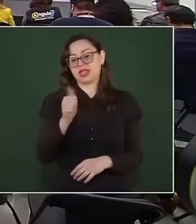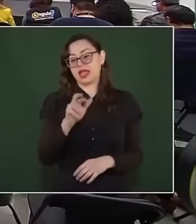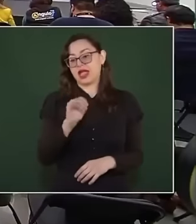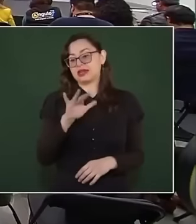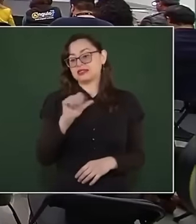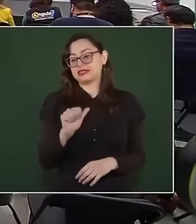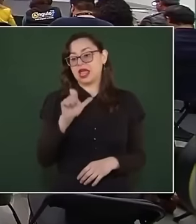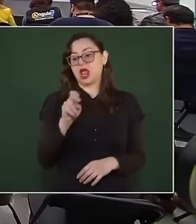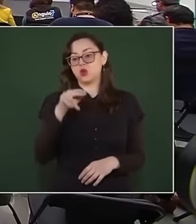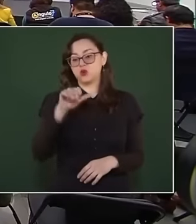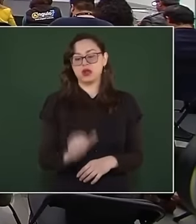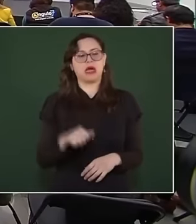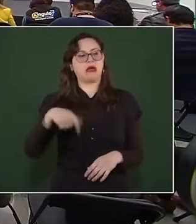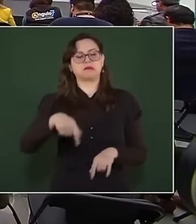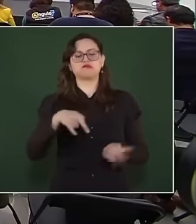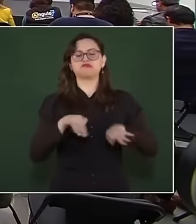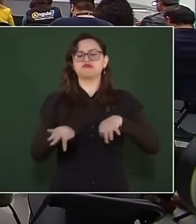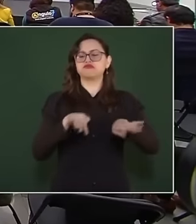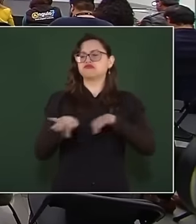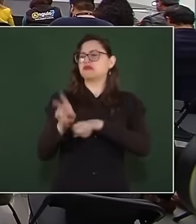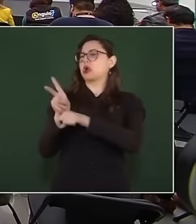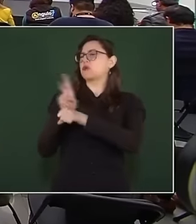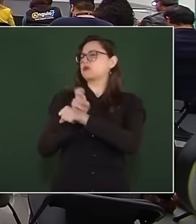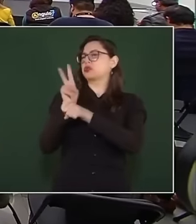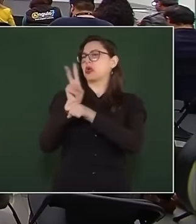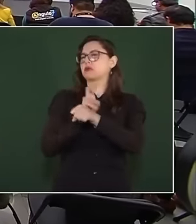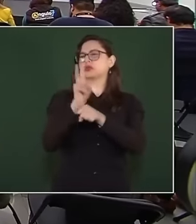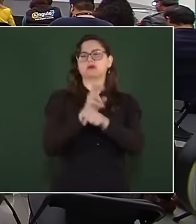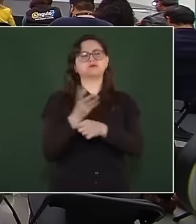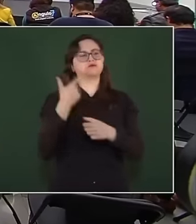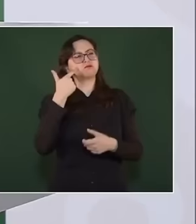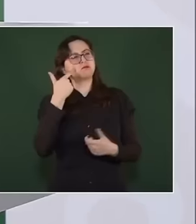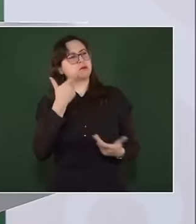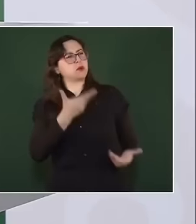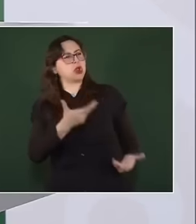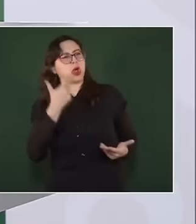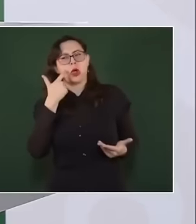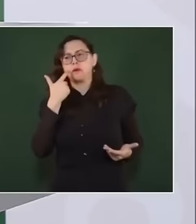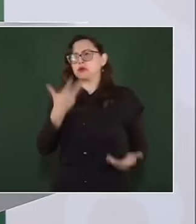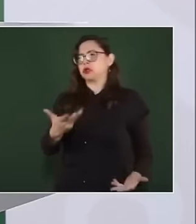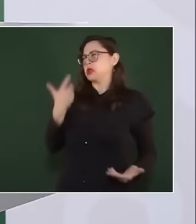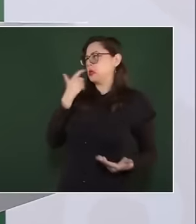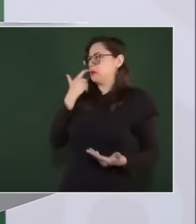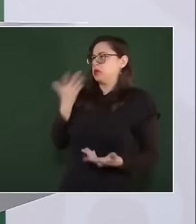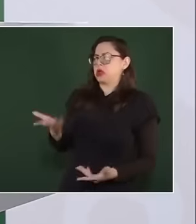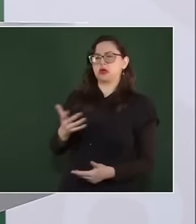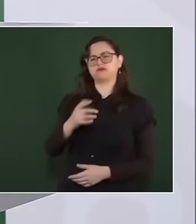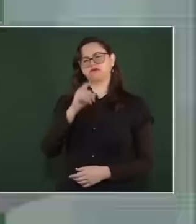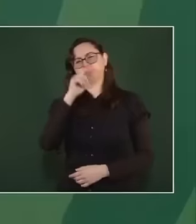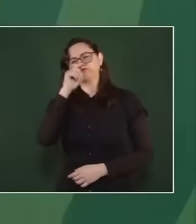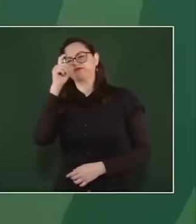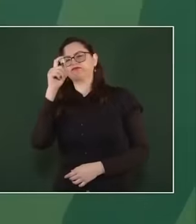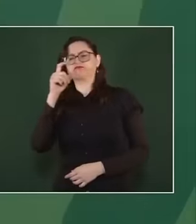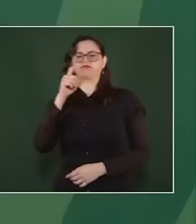a personajes de la vida pública política para demostrar la supuesta fuerza de inteligencia Y el trabajo de la